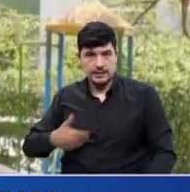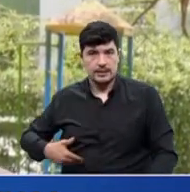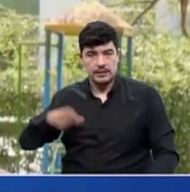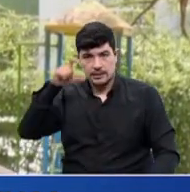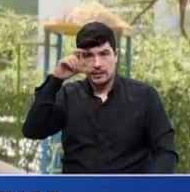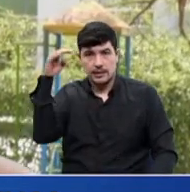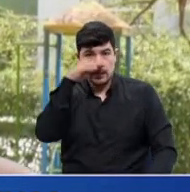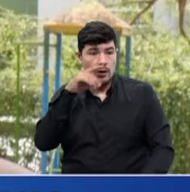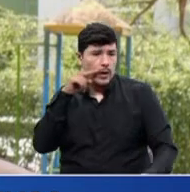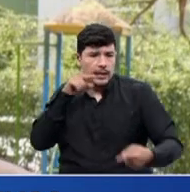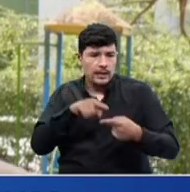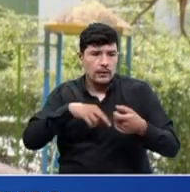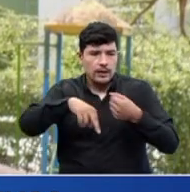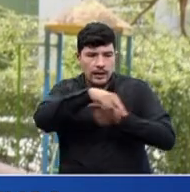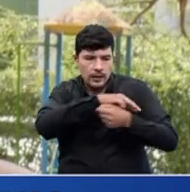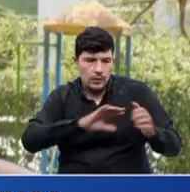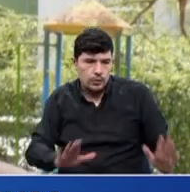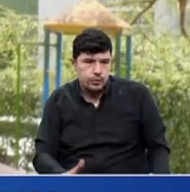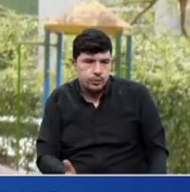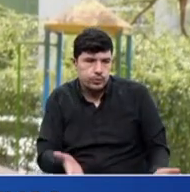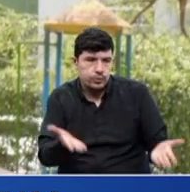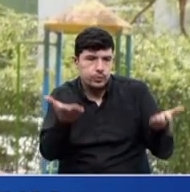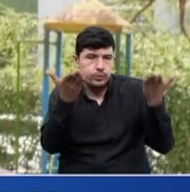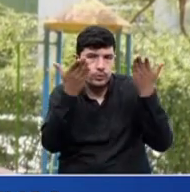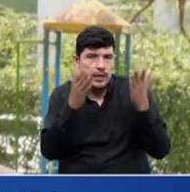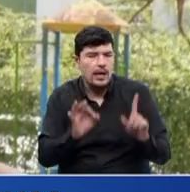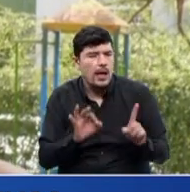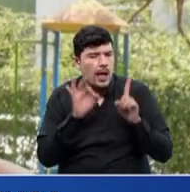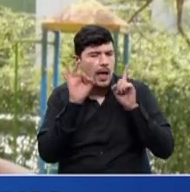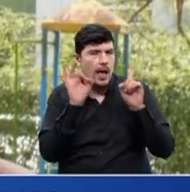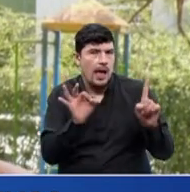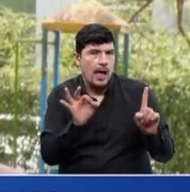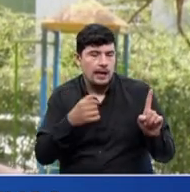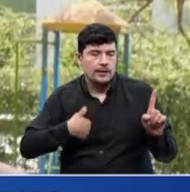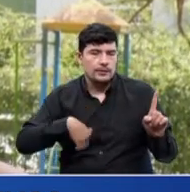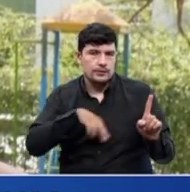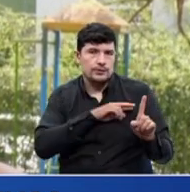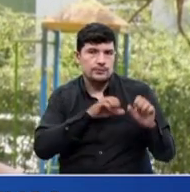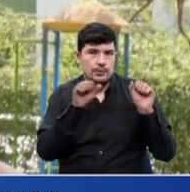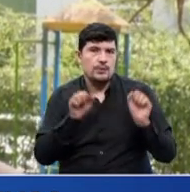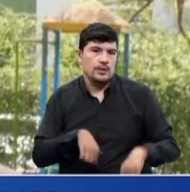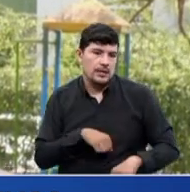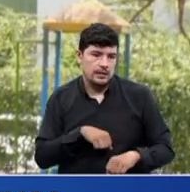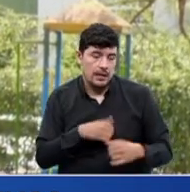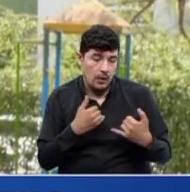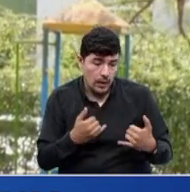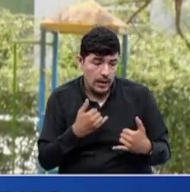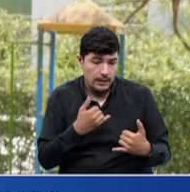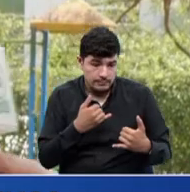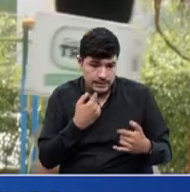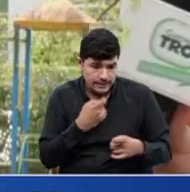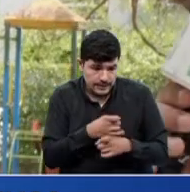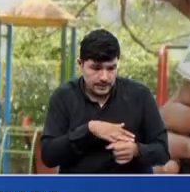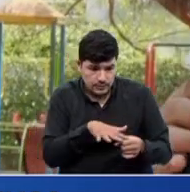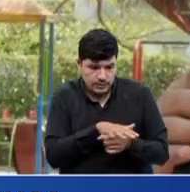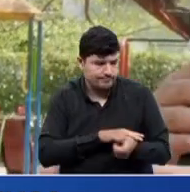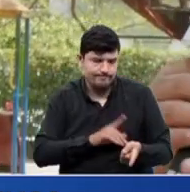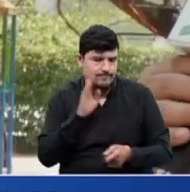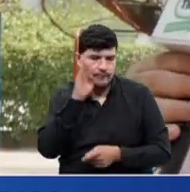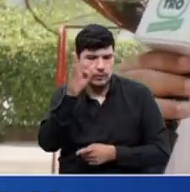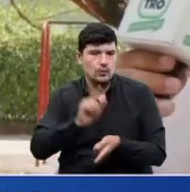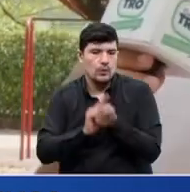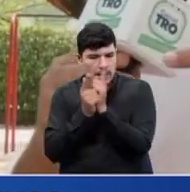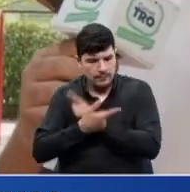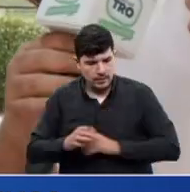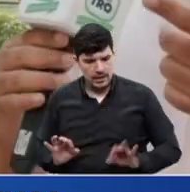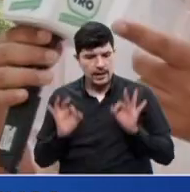por el bien de la región y de sus campesinos un buen ejercicio que nos permita salir de la crisis que tiene en este momento la región del Catatumbo. Guillermo, frente a ese